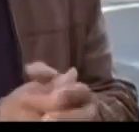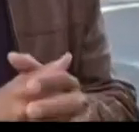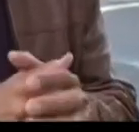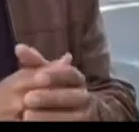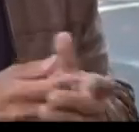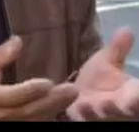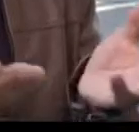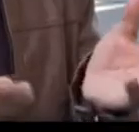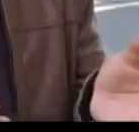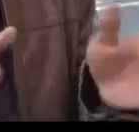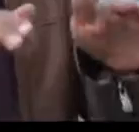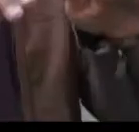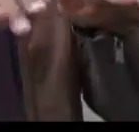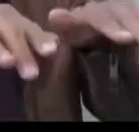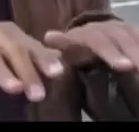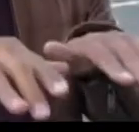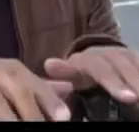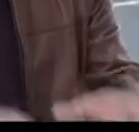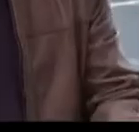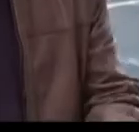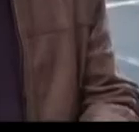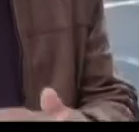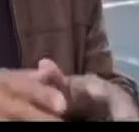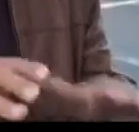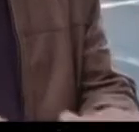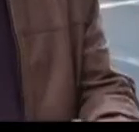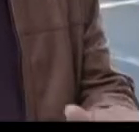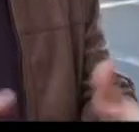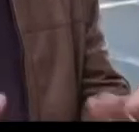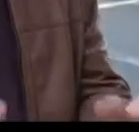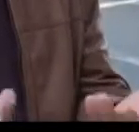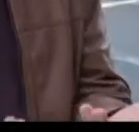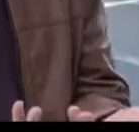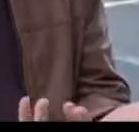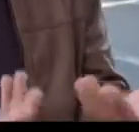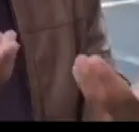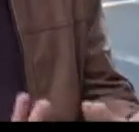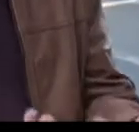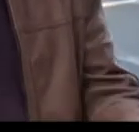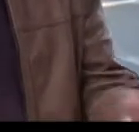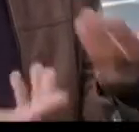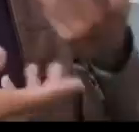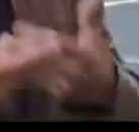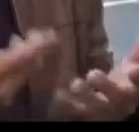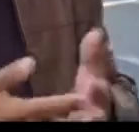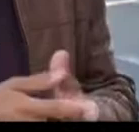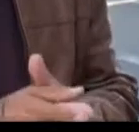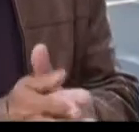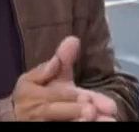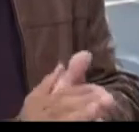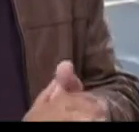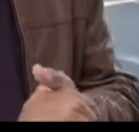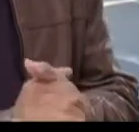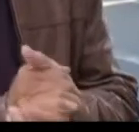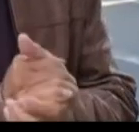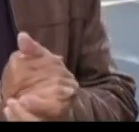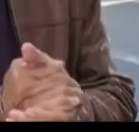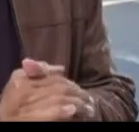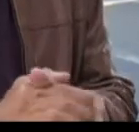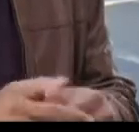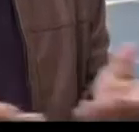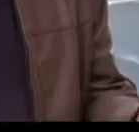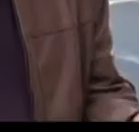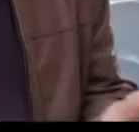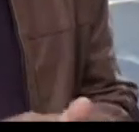es especializada esa actividad, nos ayuda a ir a otros niveles de profundidad y por lo pronto tener